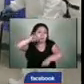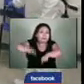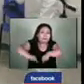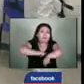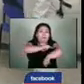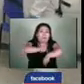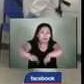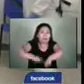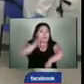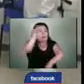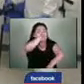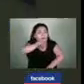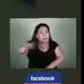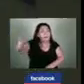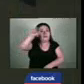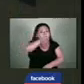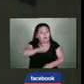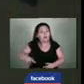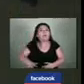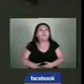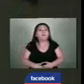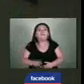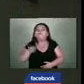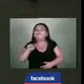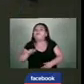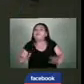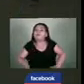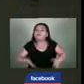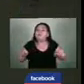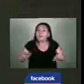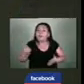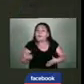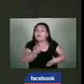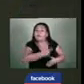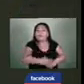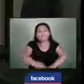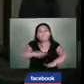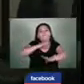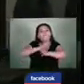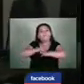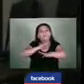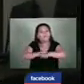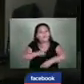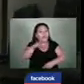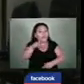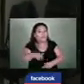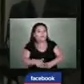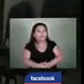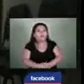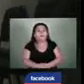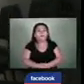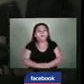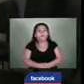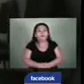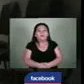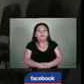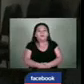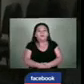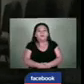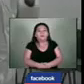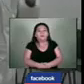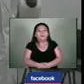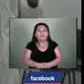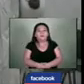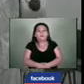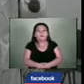los 7 días de la semana. Con estas acciones se busca proteger a los usuarios de la red pública de hospitales.